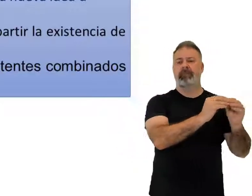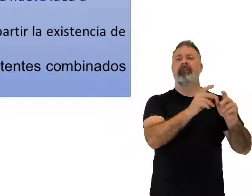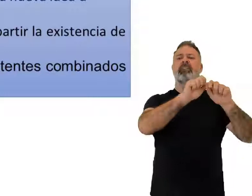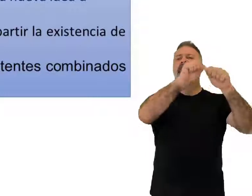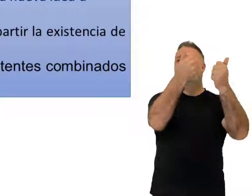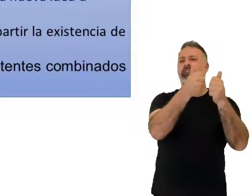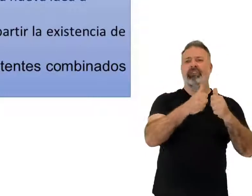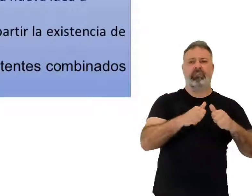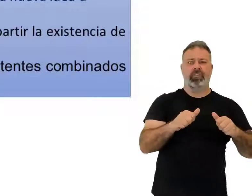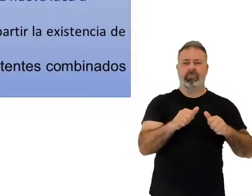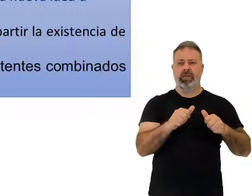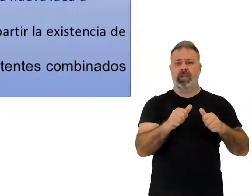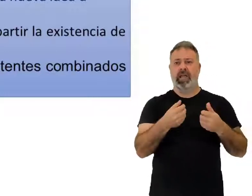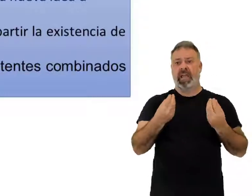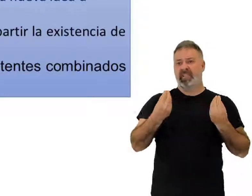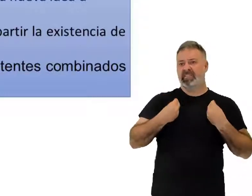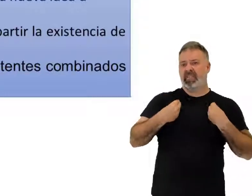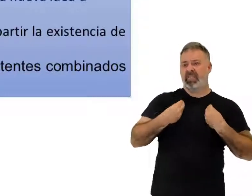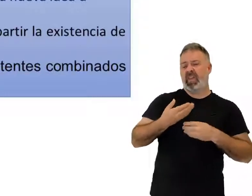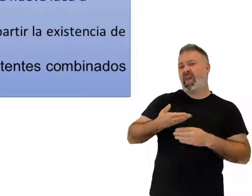que no existía antes.